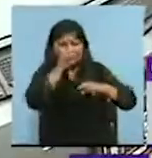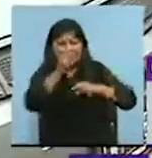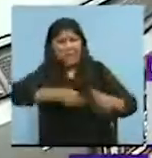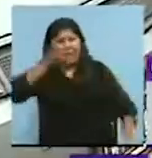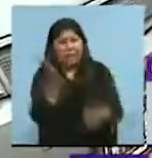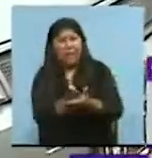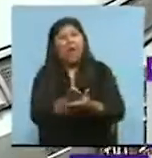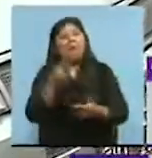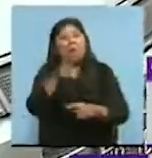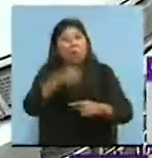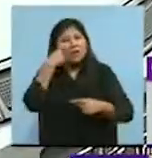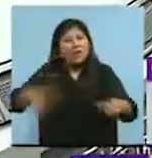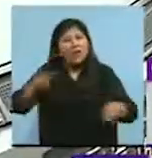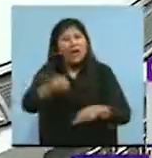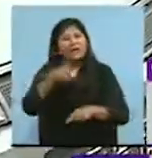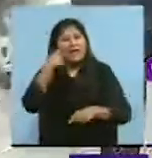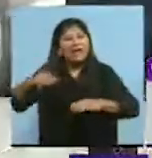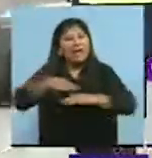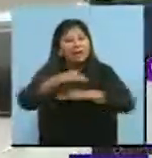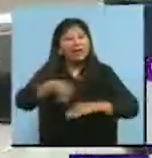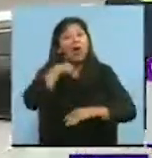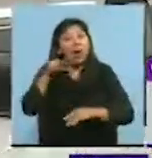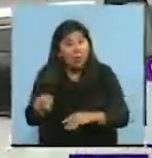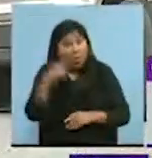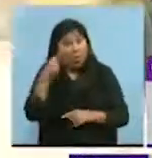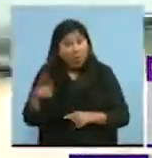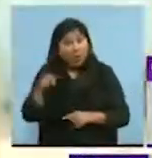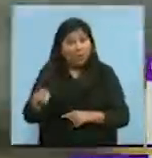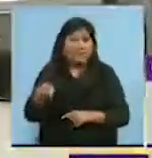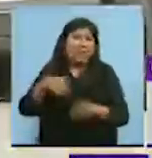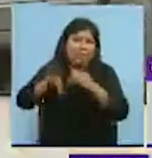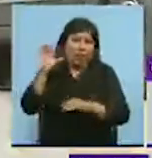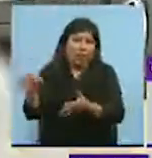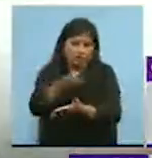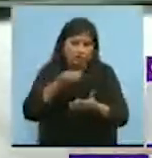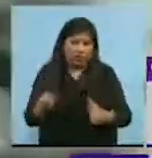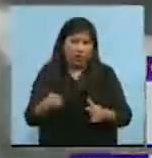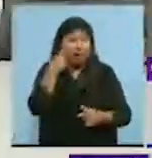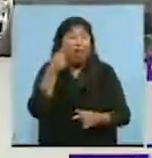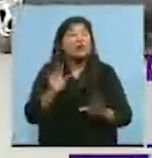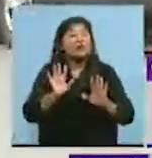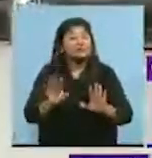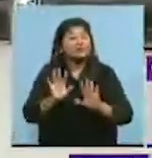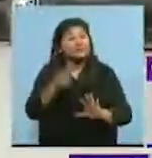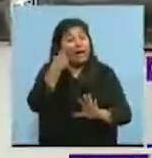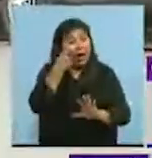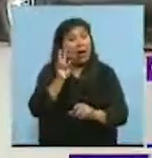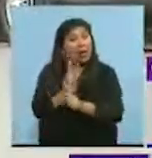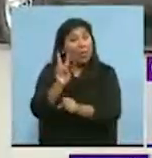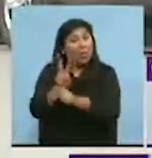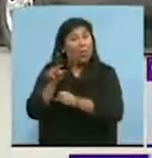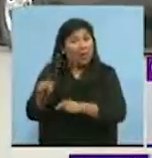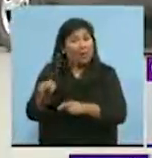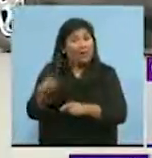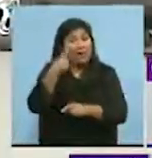fluido que habrá en las rutas jujeñas, se va a implementar este control. Es por eso que hay que prestar atención